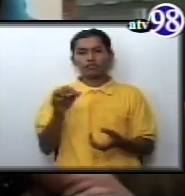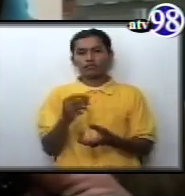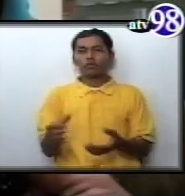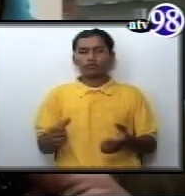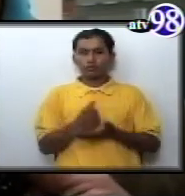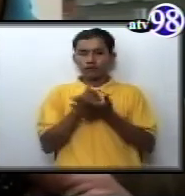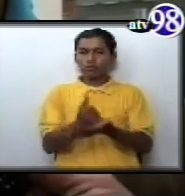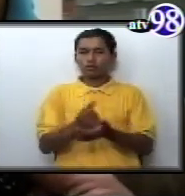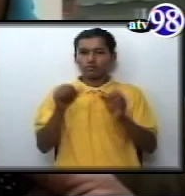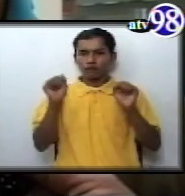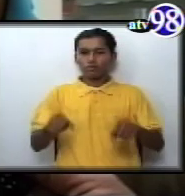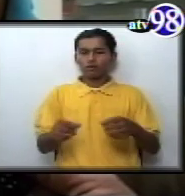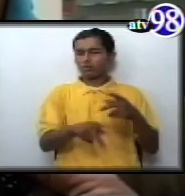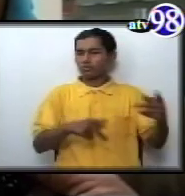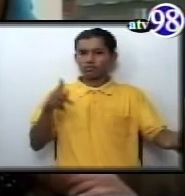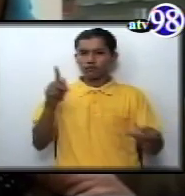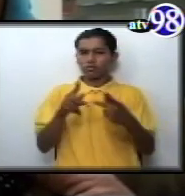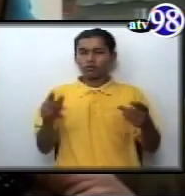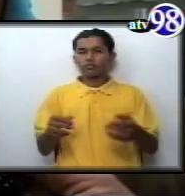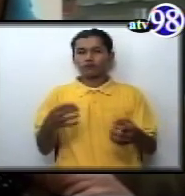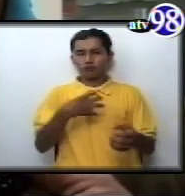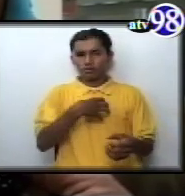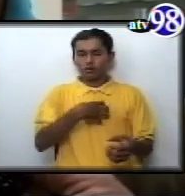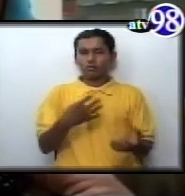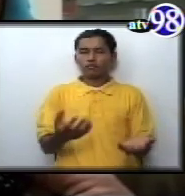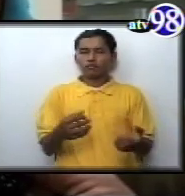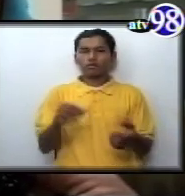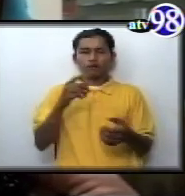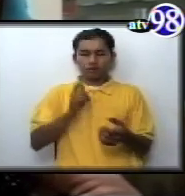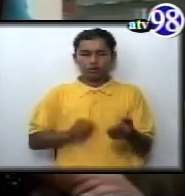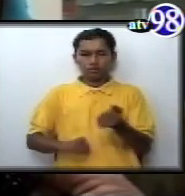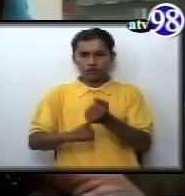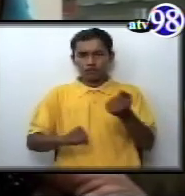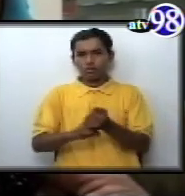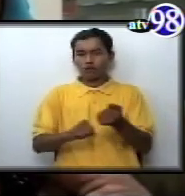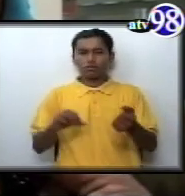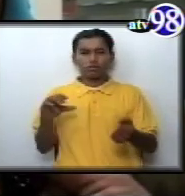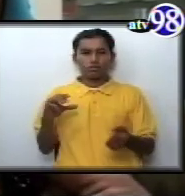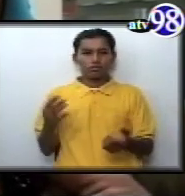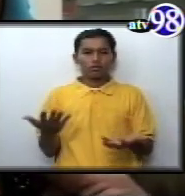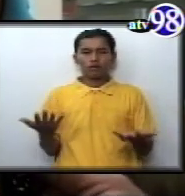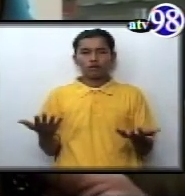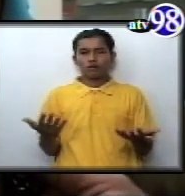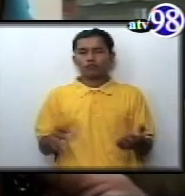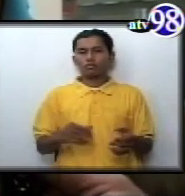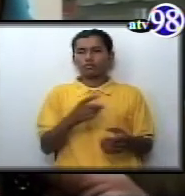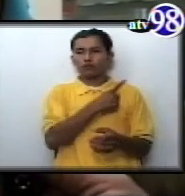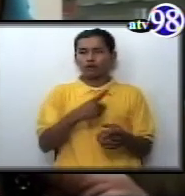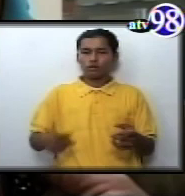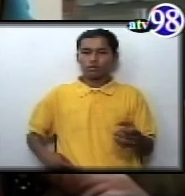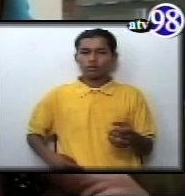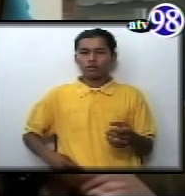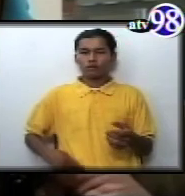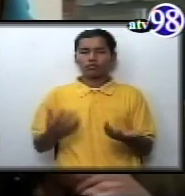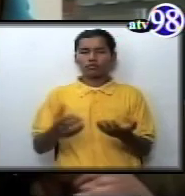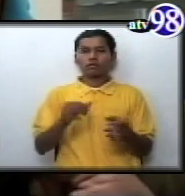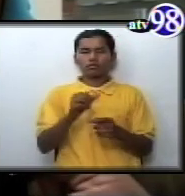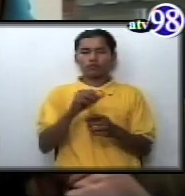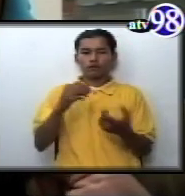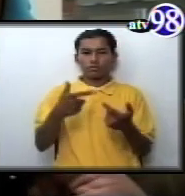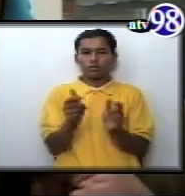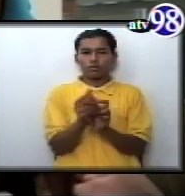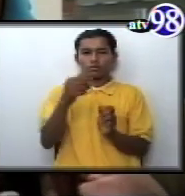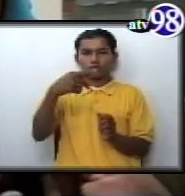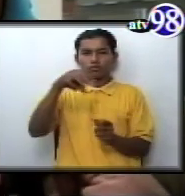reivindicación absolutamente correcta, legítima y cuenta con el respaldo total de los diputados de la bancada